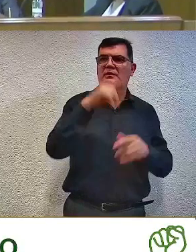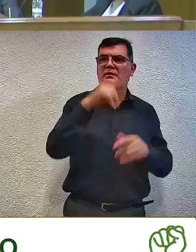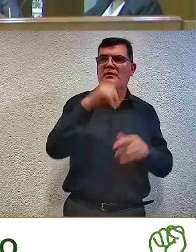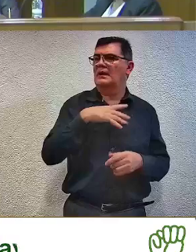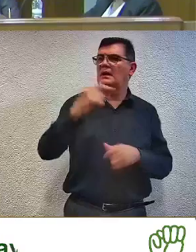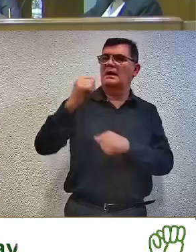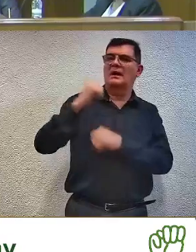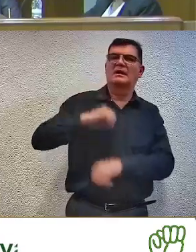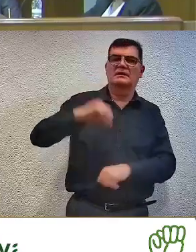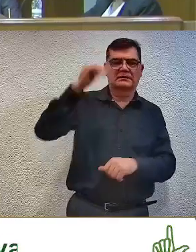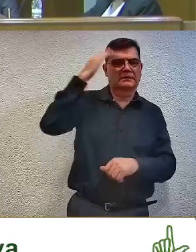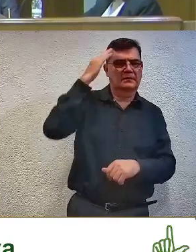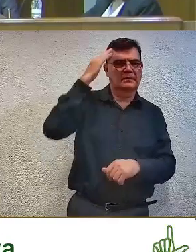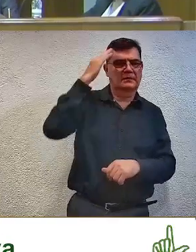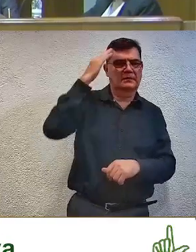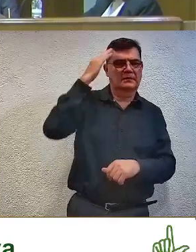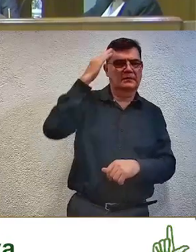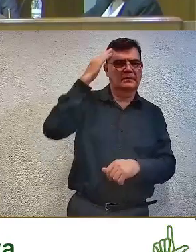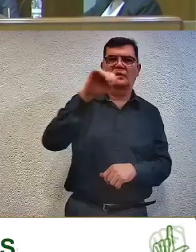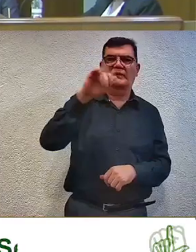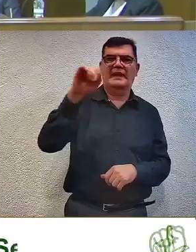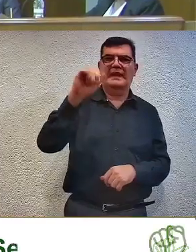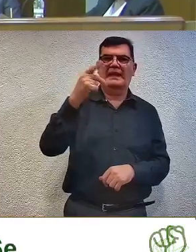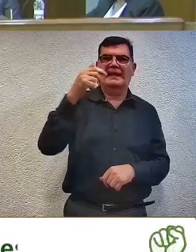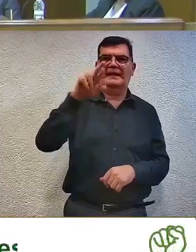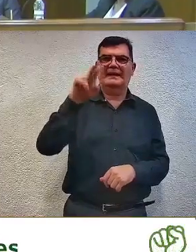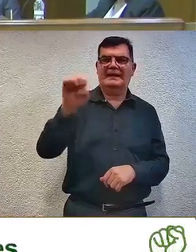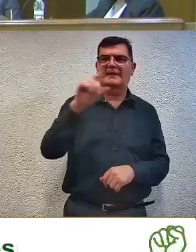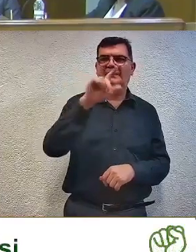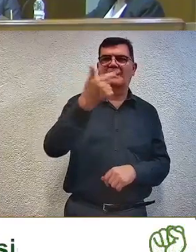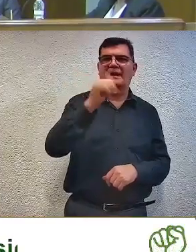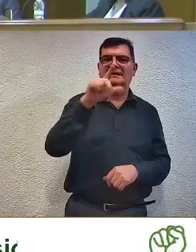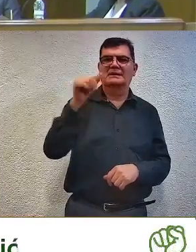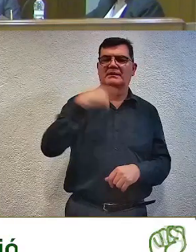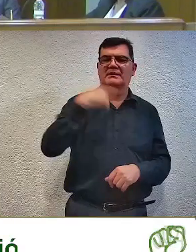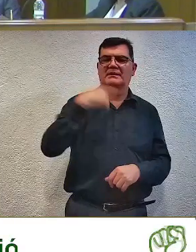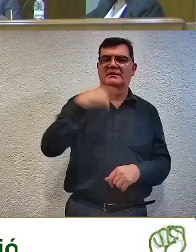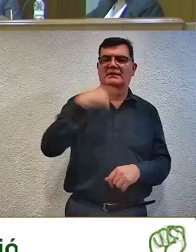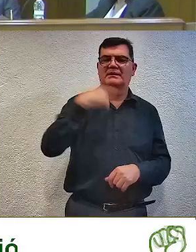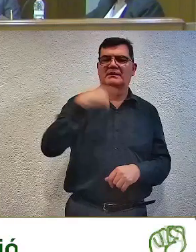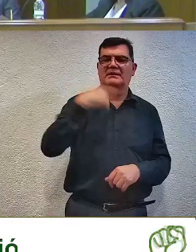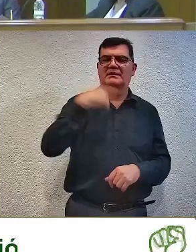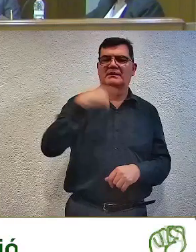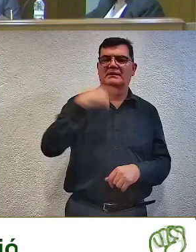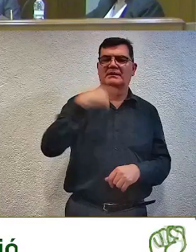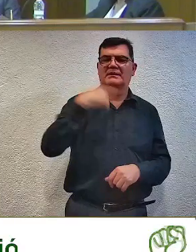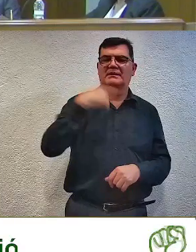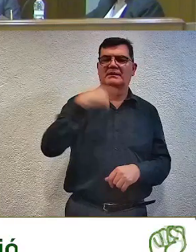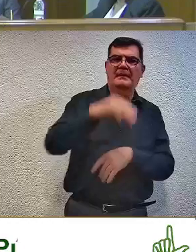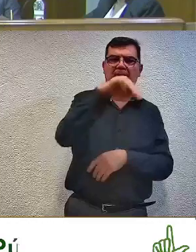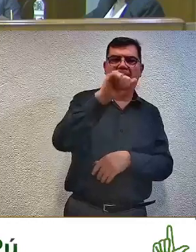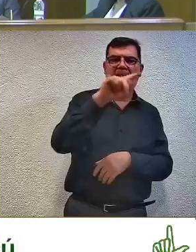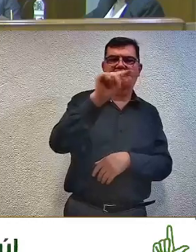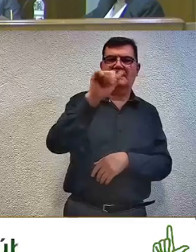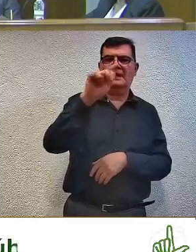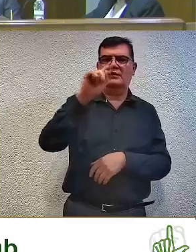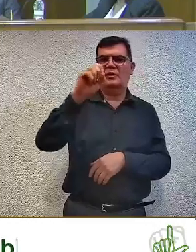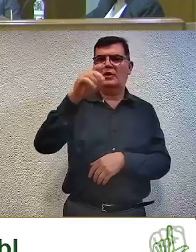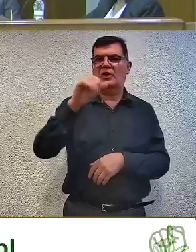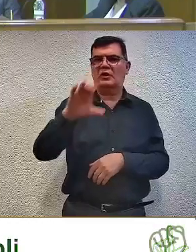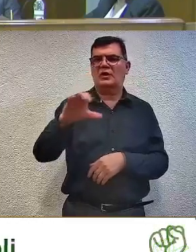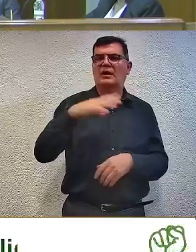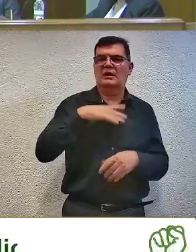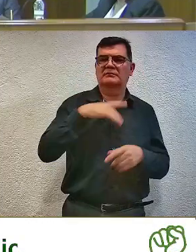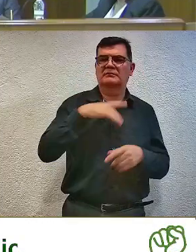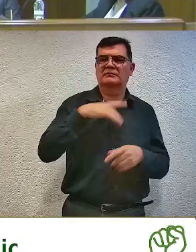es Luis Montealegre Galicia. La autoridad demandada es el Ayuntamiento Municipal de Metlatono Guerrero, asunto turnado a